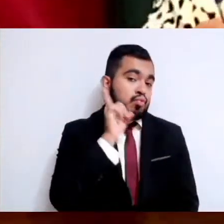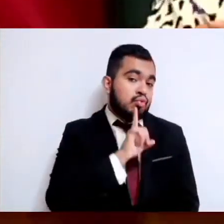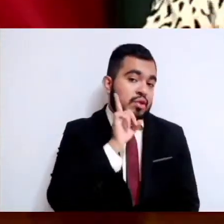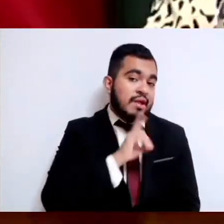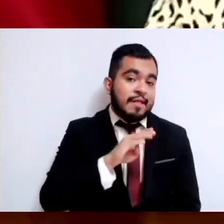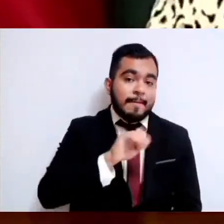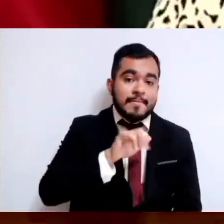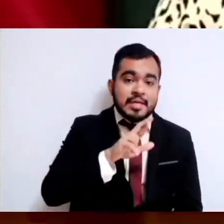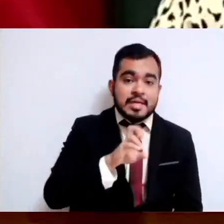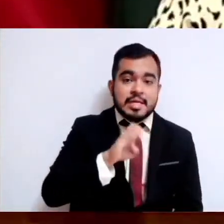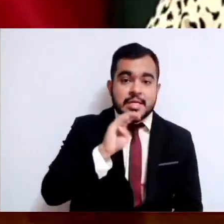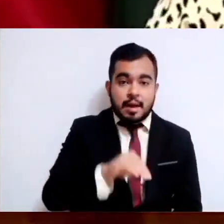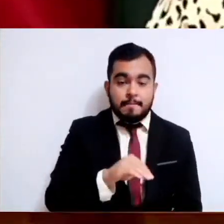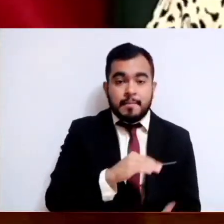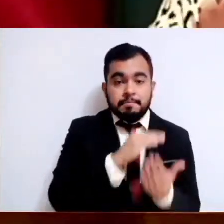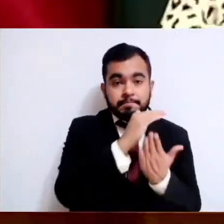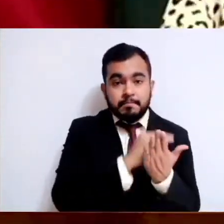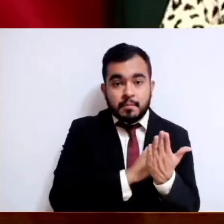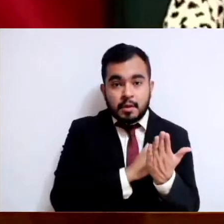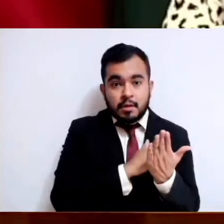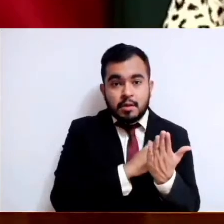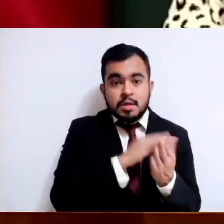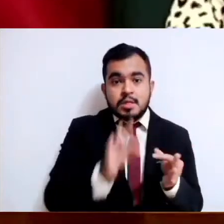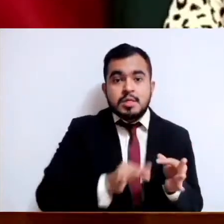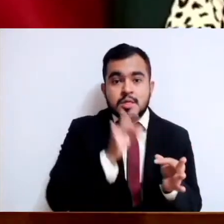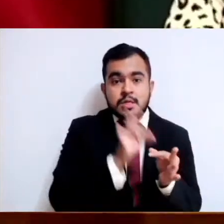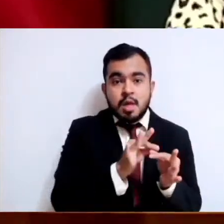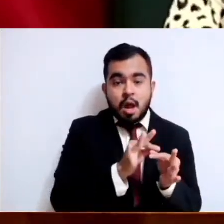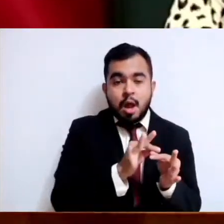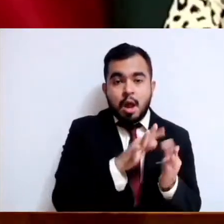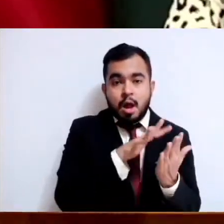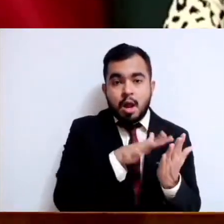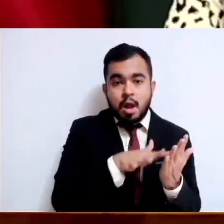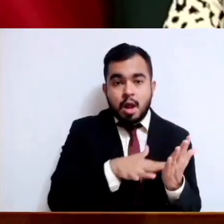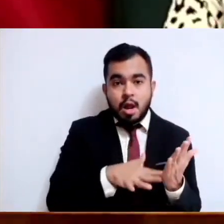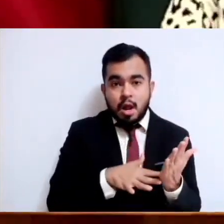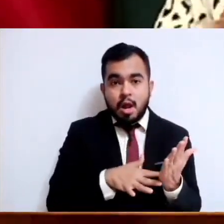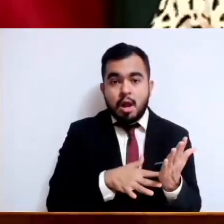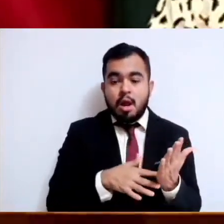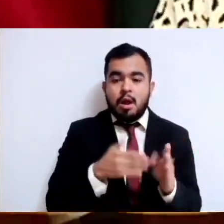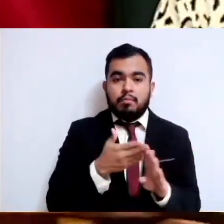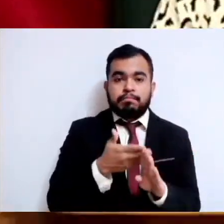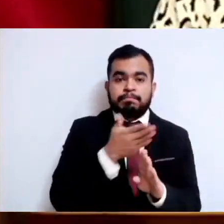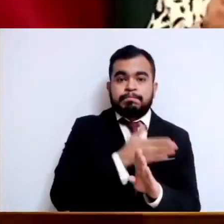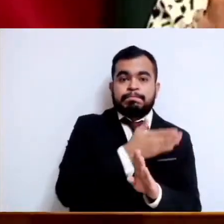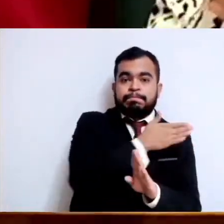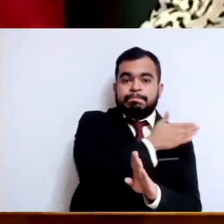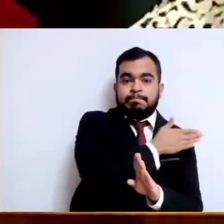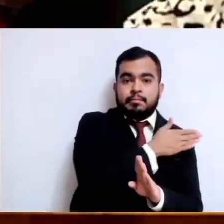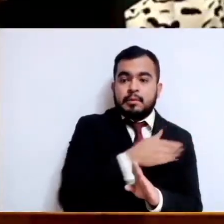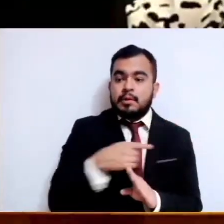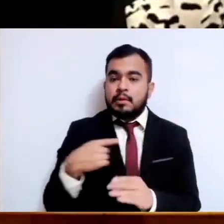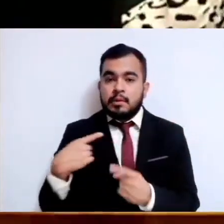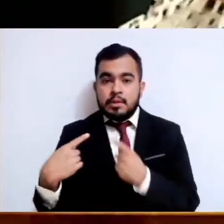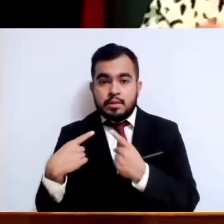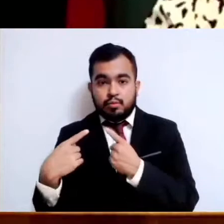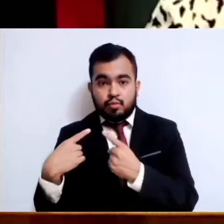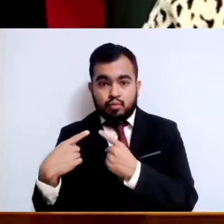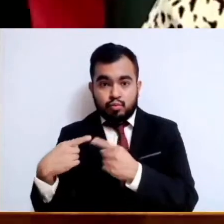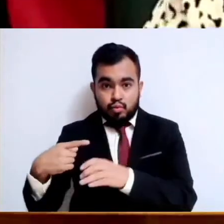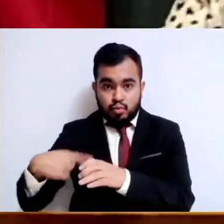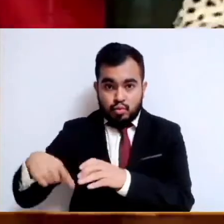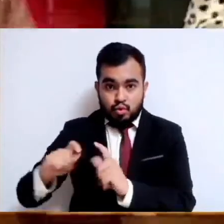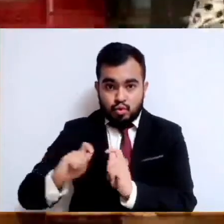diputada Miriam. Leído el dictamen con sus antecedentes, pido a quienes estén por su turno a discusión se